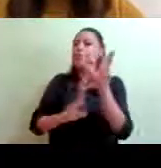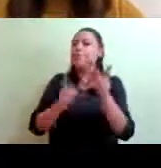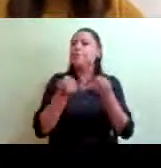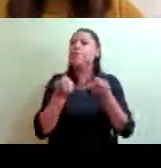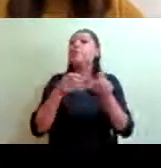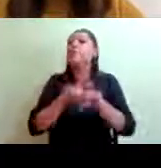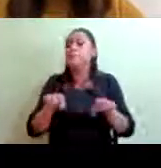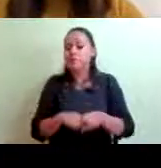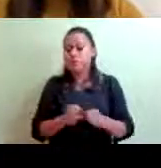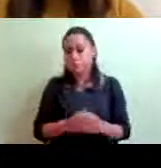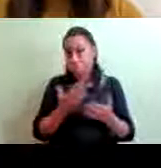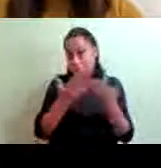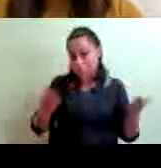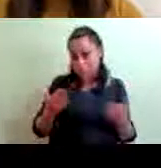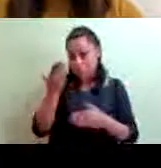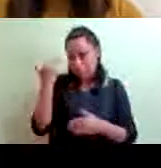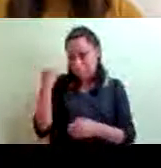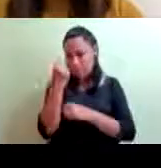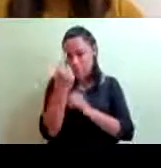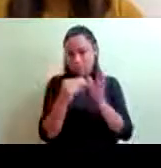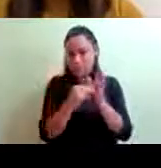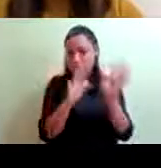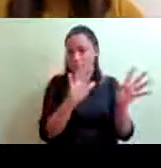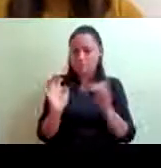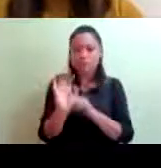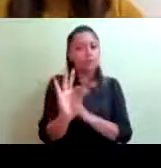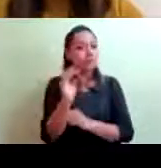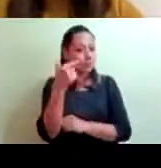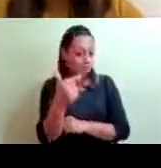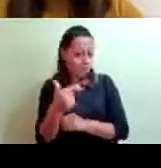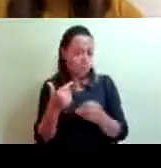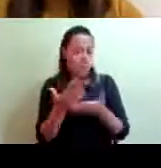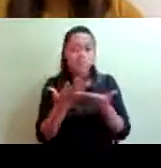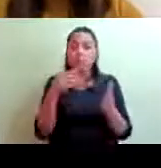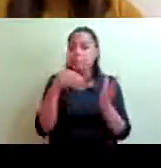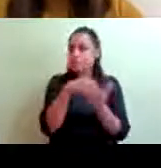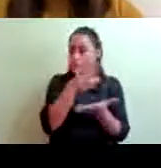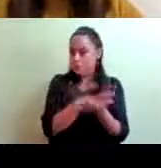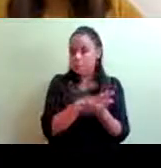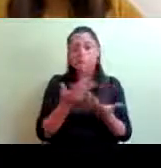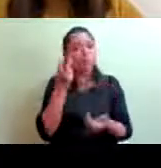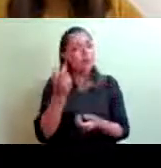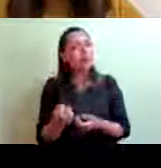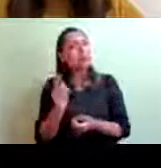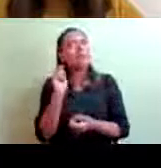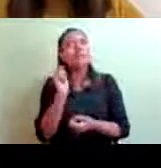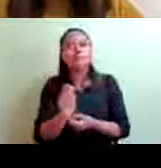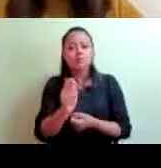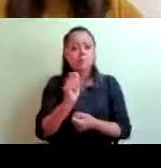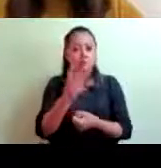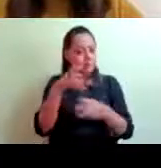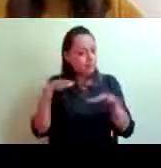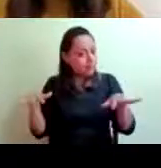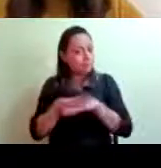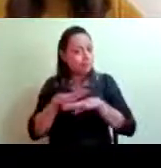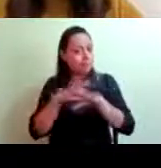veda forestal que se estableció en 1947 ha sido una causa, digamos, de estos cambios,